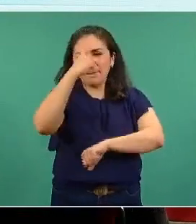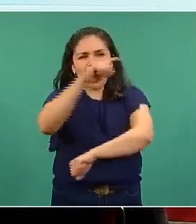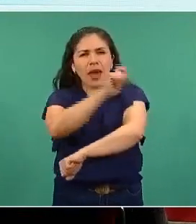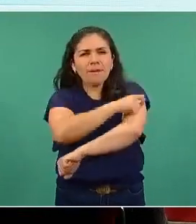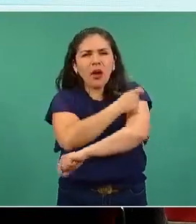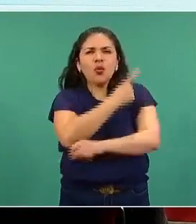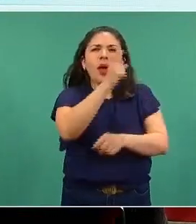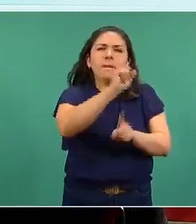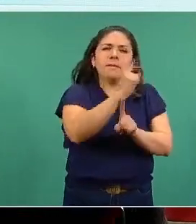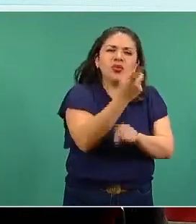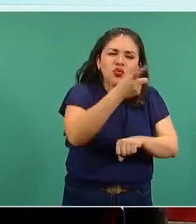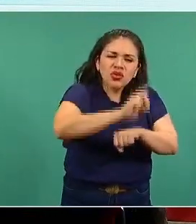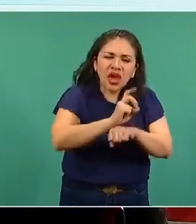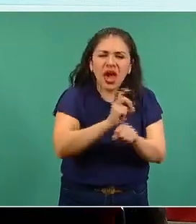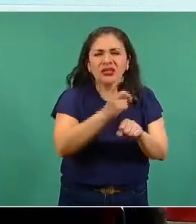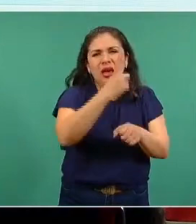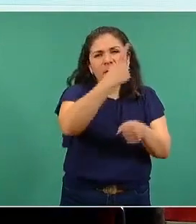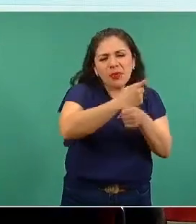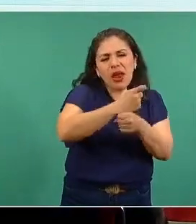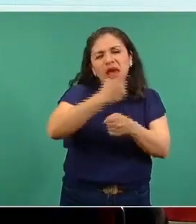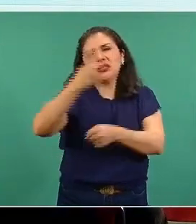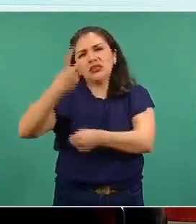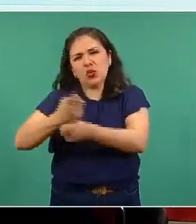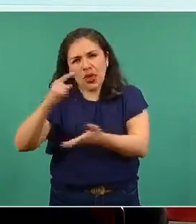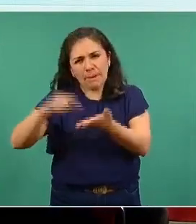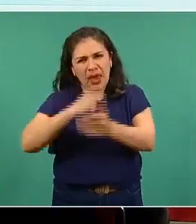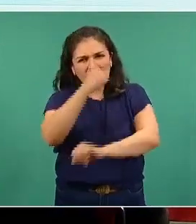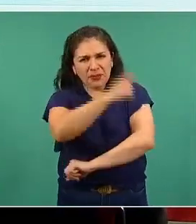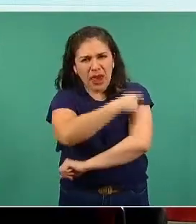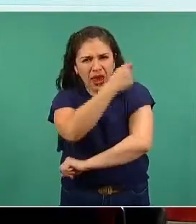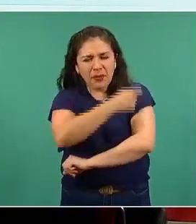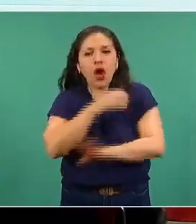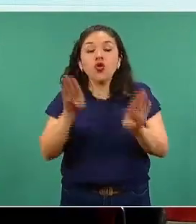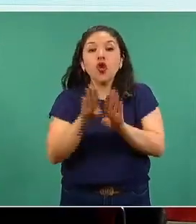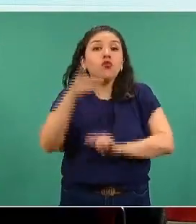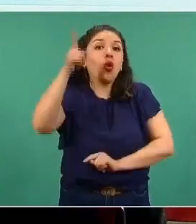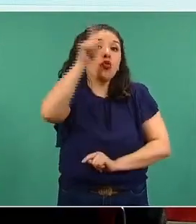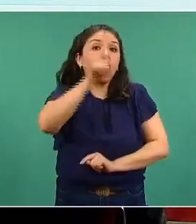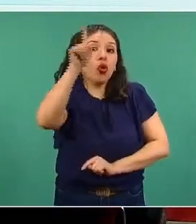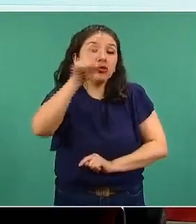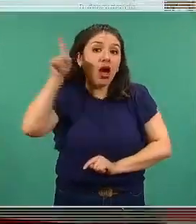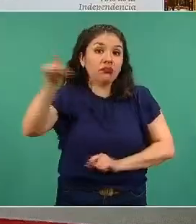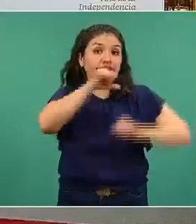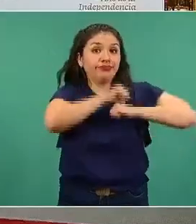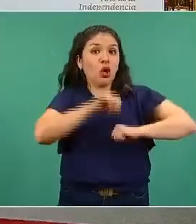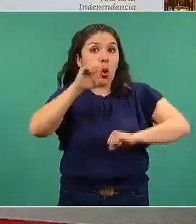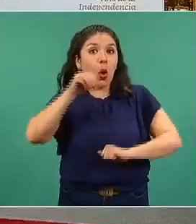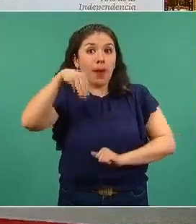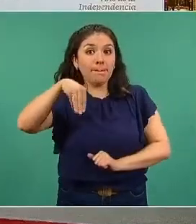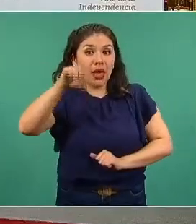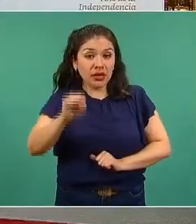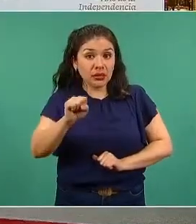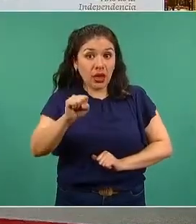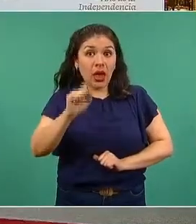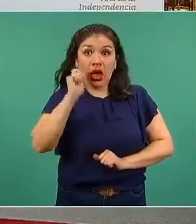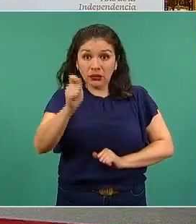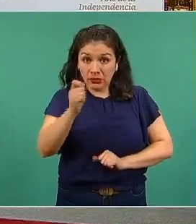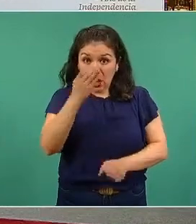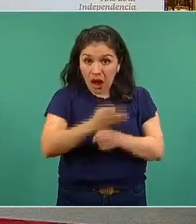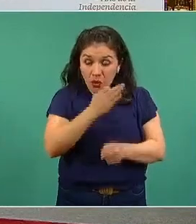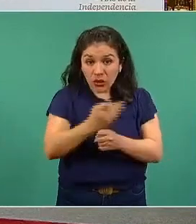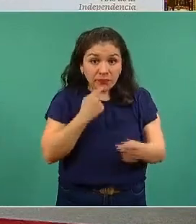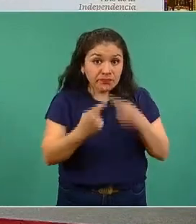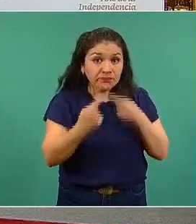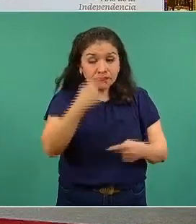entre la primera y la segunda dosis, a partir de la recomendación de la Organización Mundial de la Salud, no aplica de momento